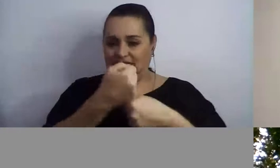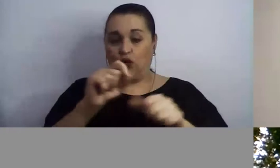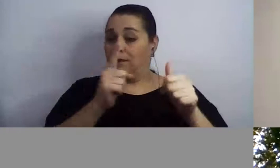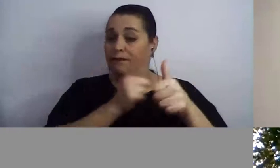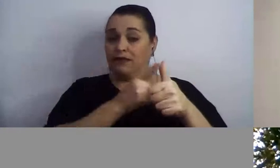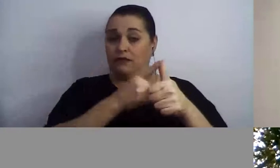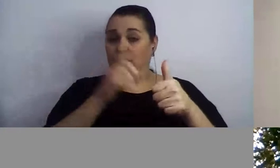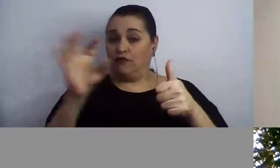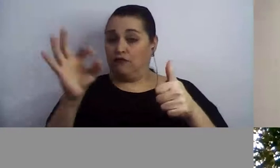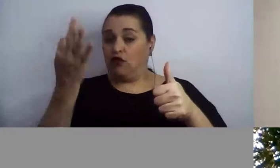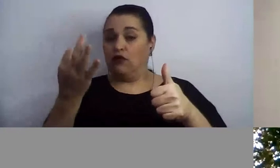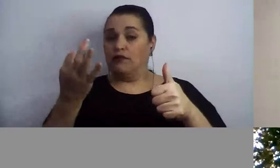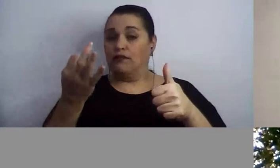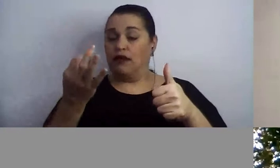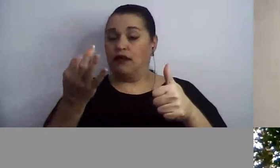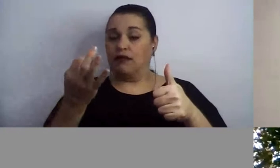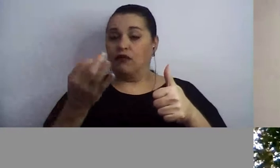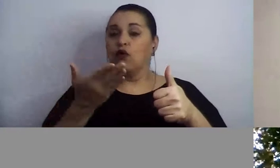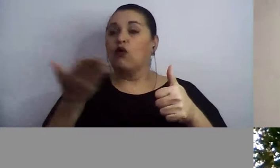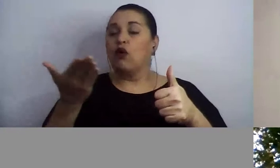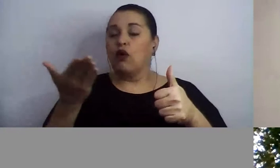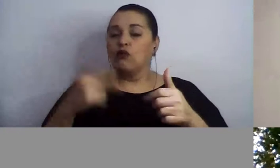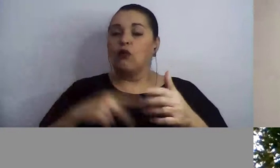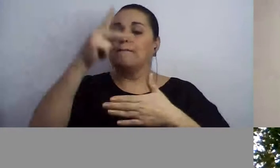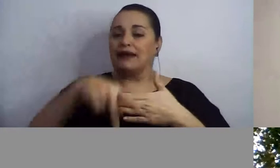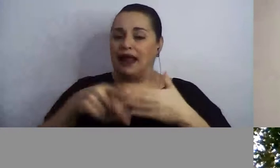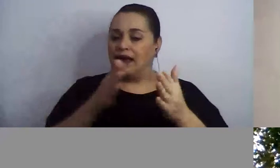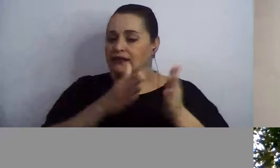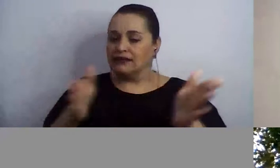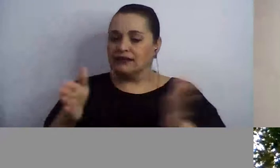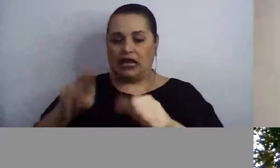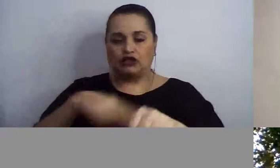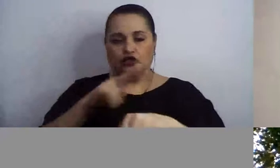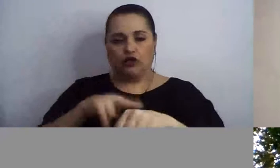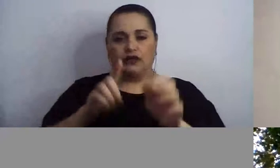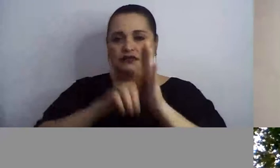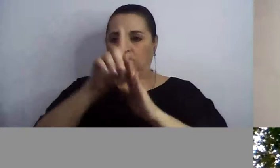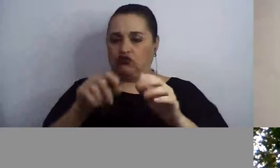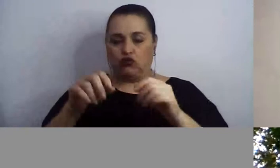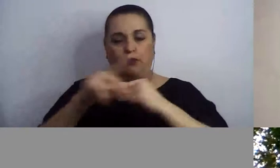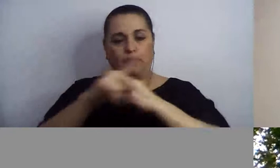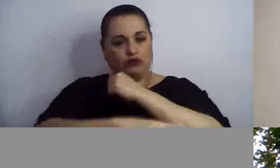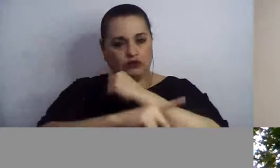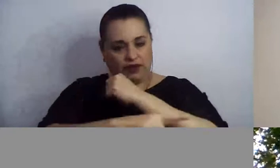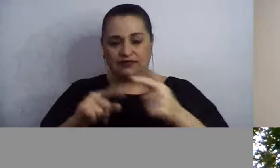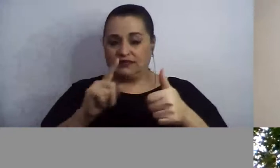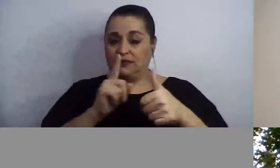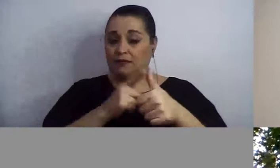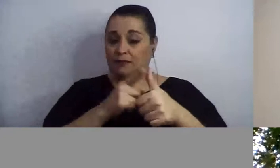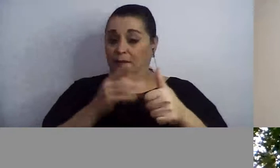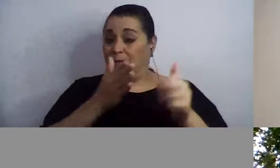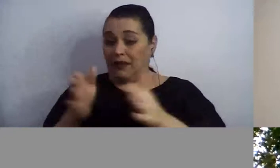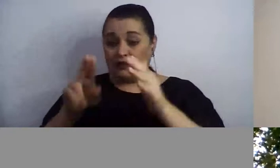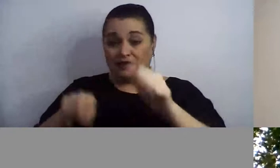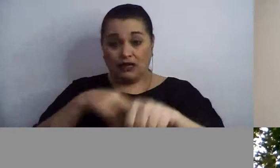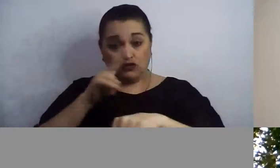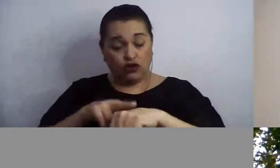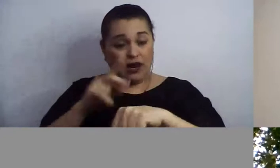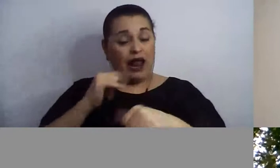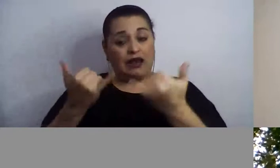mediante un plan nacional de desarrollo para las poblaciones. Este plan nacional de desarrollo el